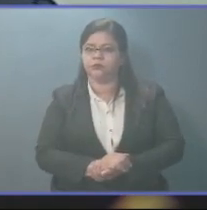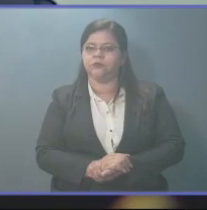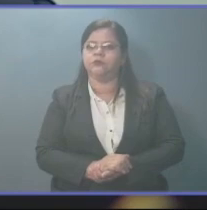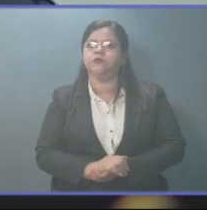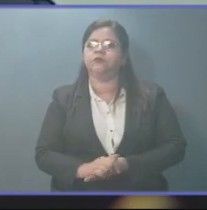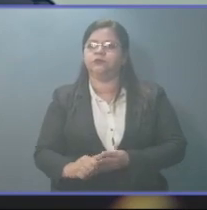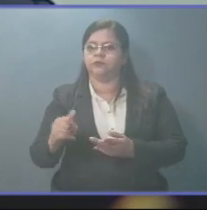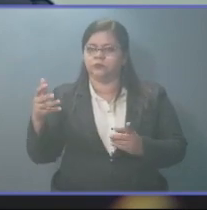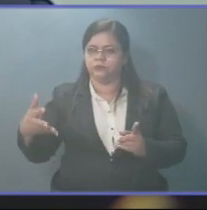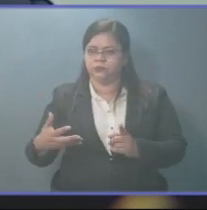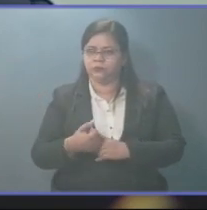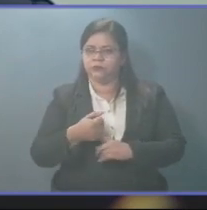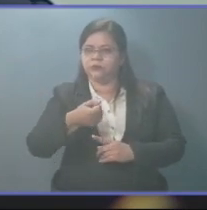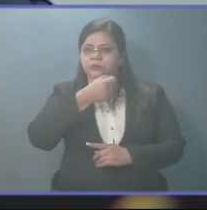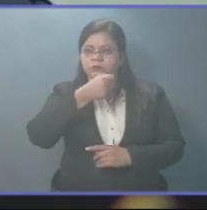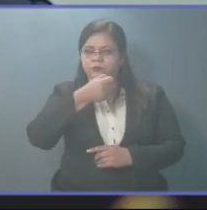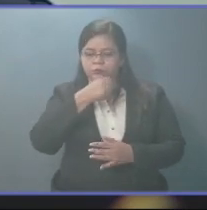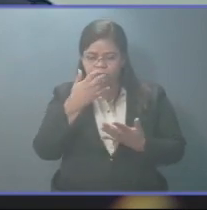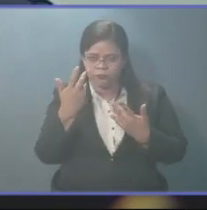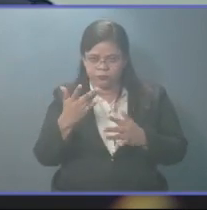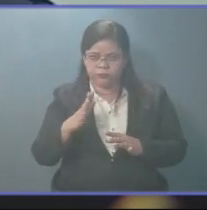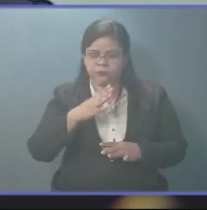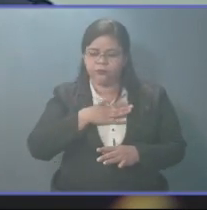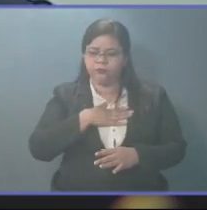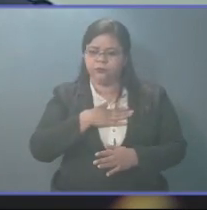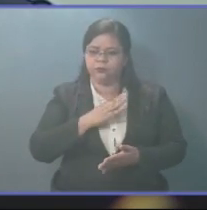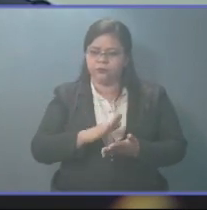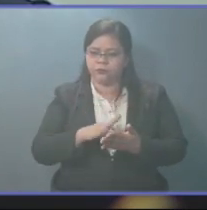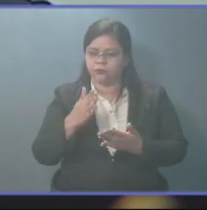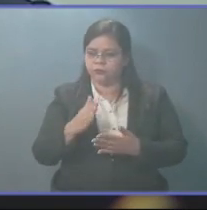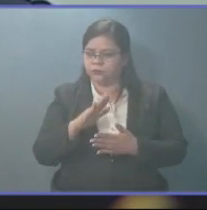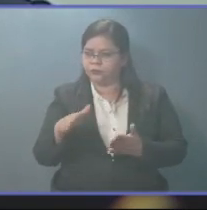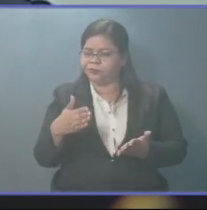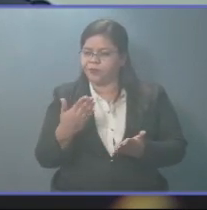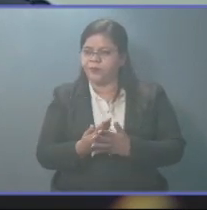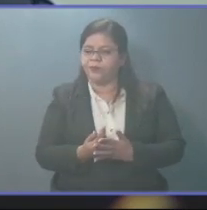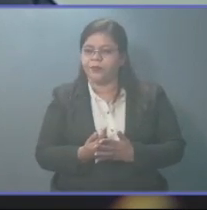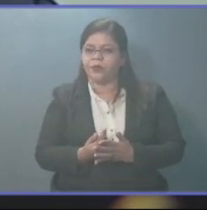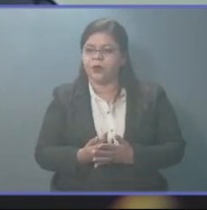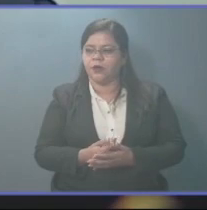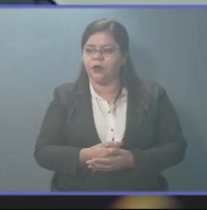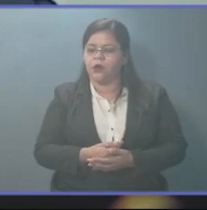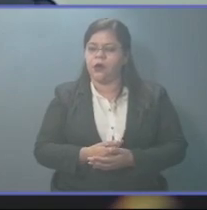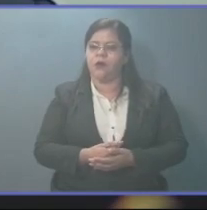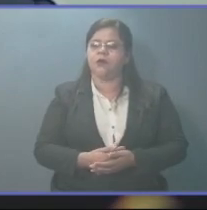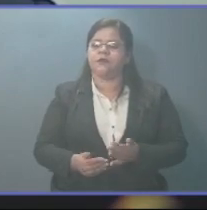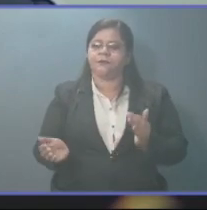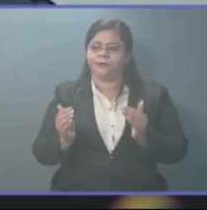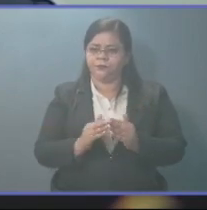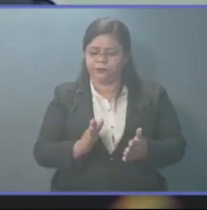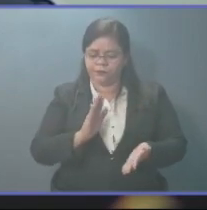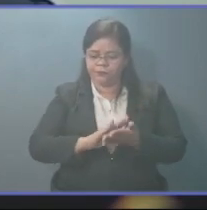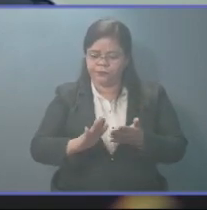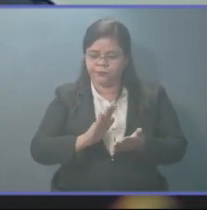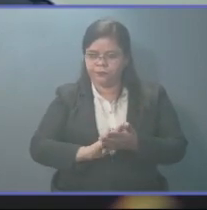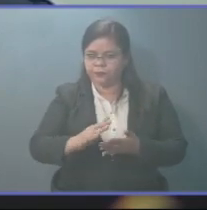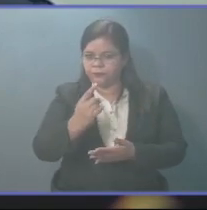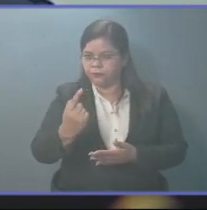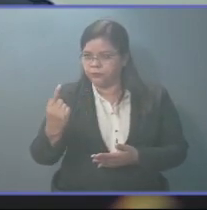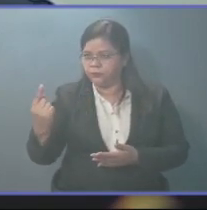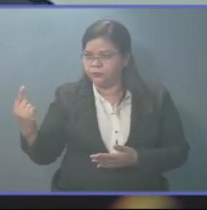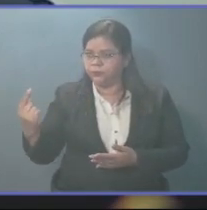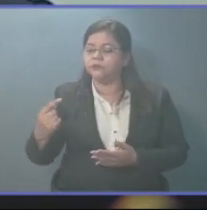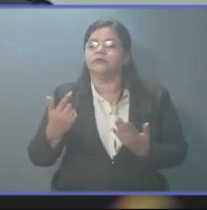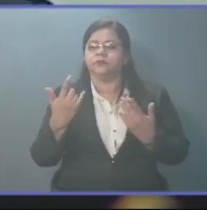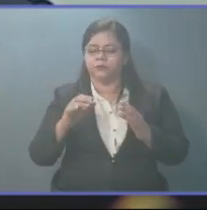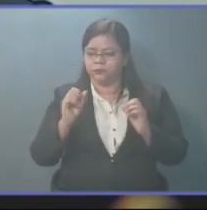Con el objeto que la información contenida en las planillas de cotizaciones previsionales y de cotizaciones obrero-patronales